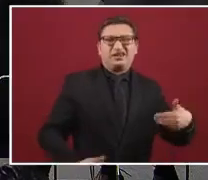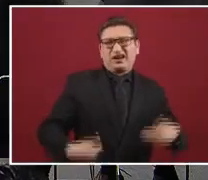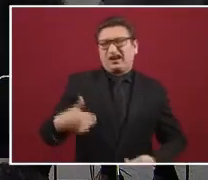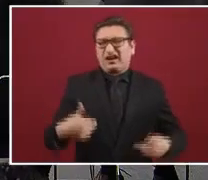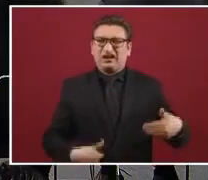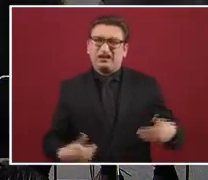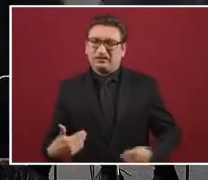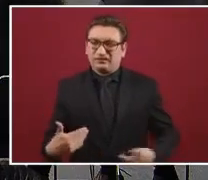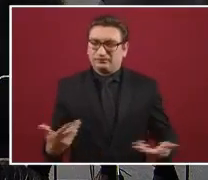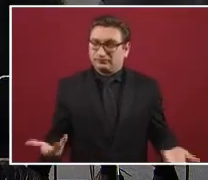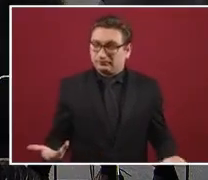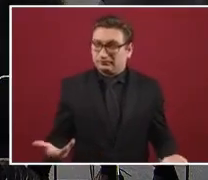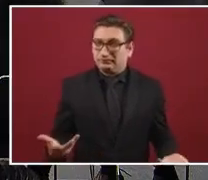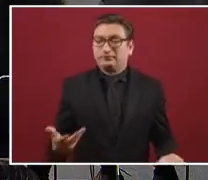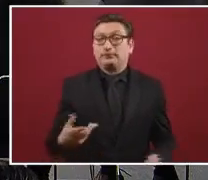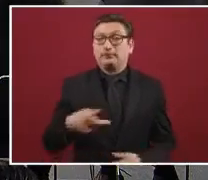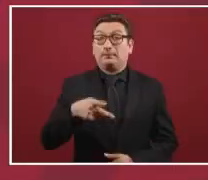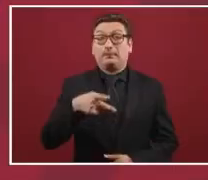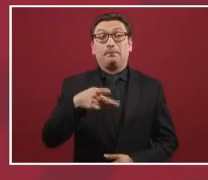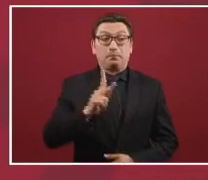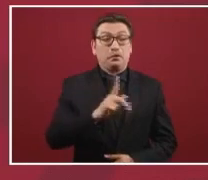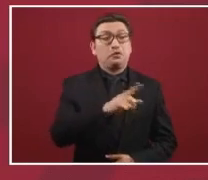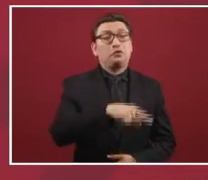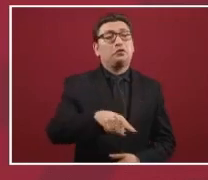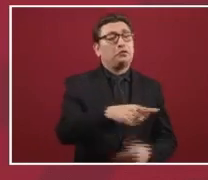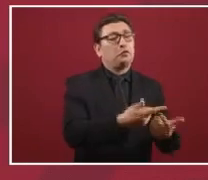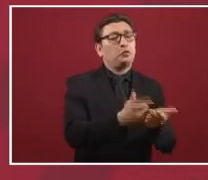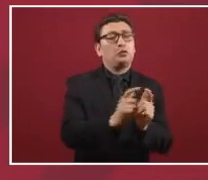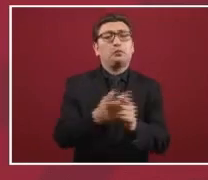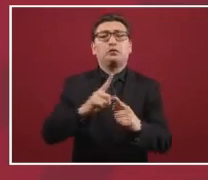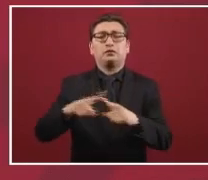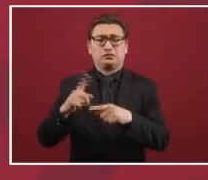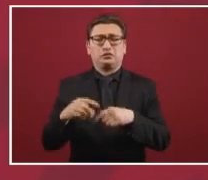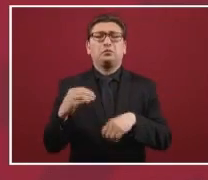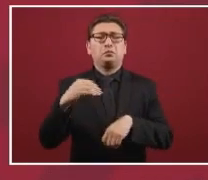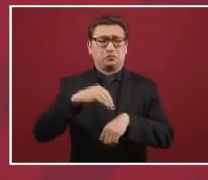pero hasta se han portado bien,